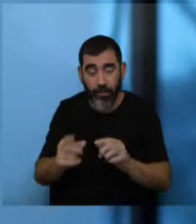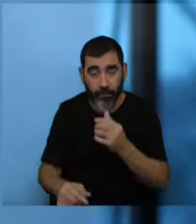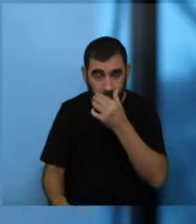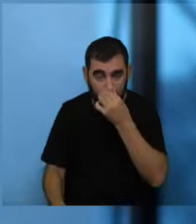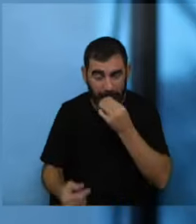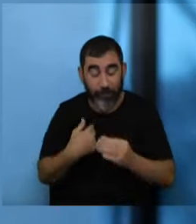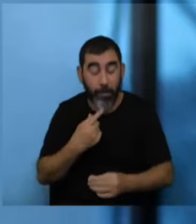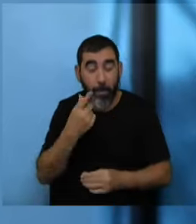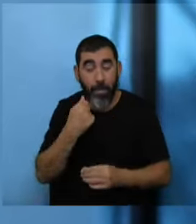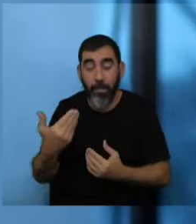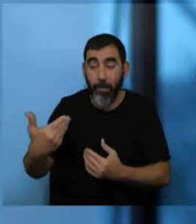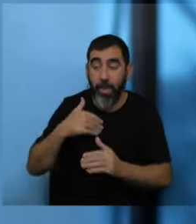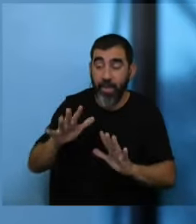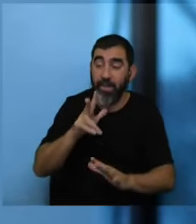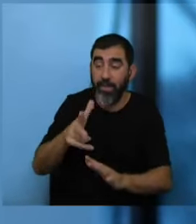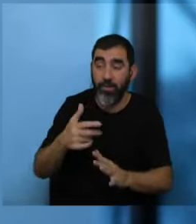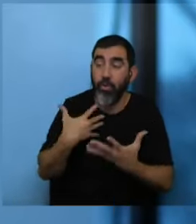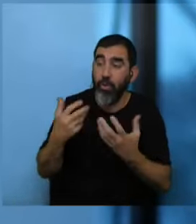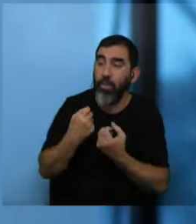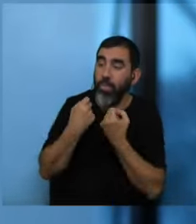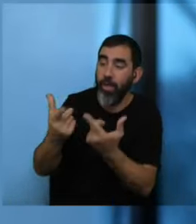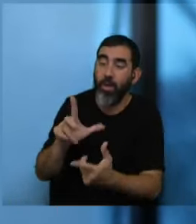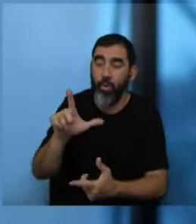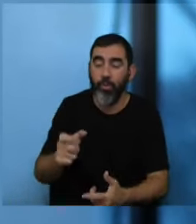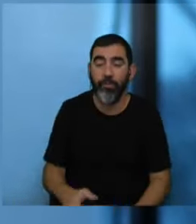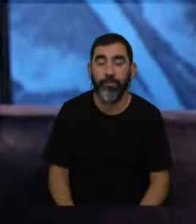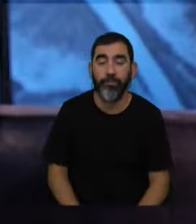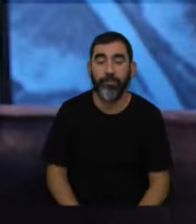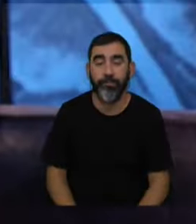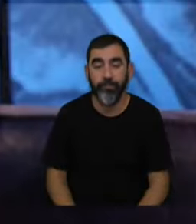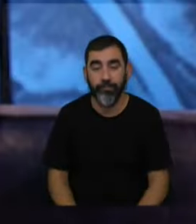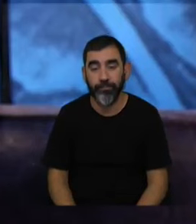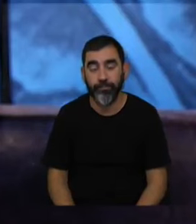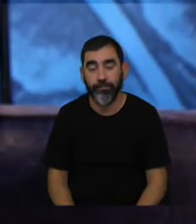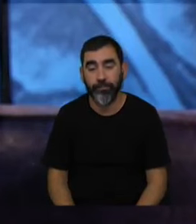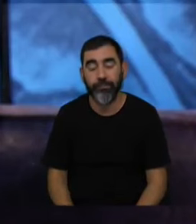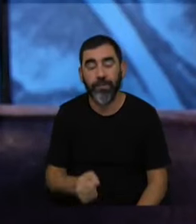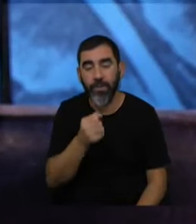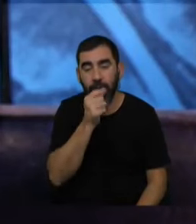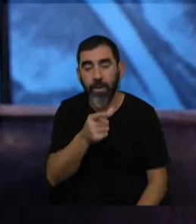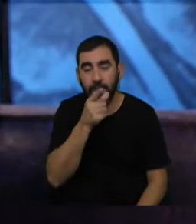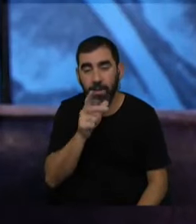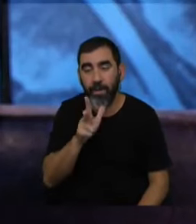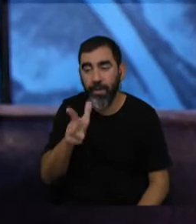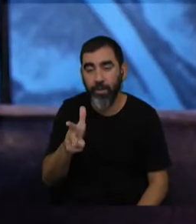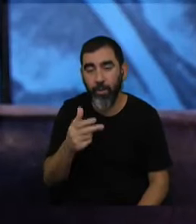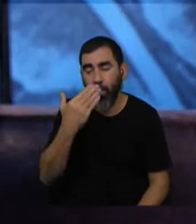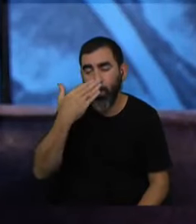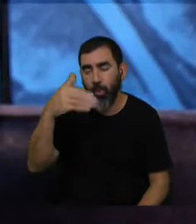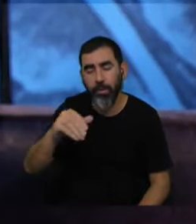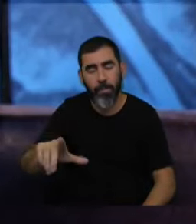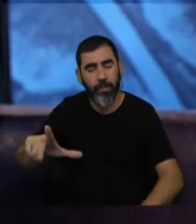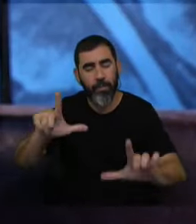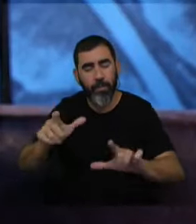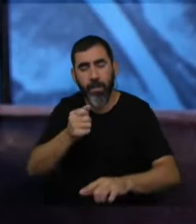como padre que te pidan algo tus hijos es algo algo que no tiene precio hablaste de Qatar y hablaste de tus hijos la última imagen